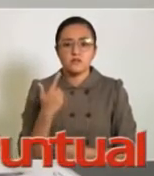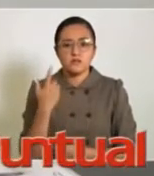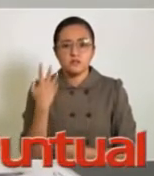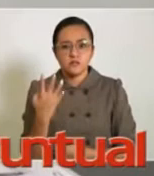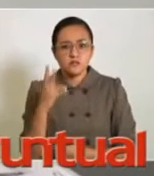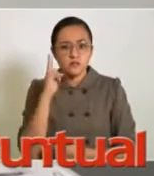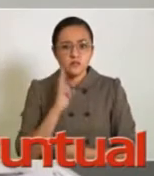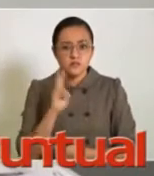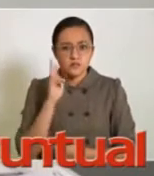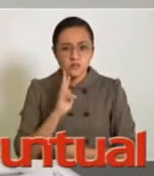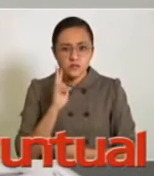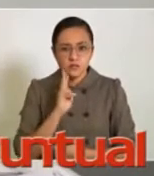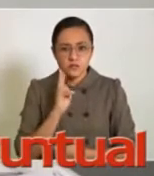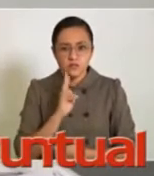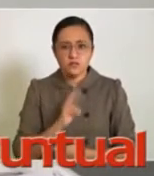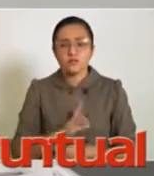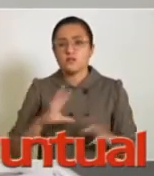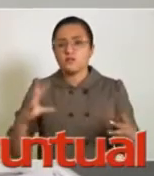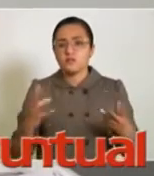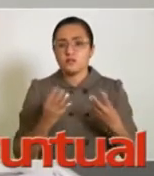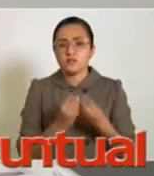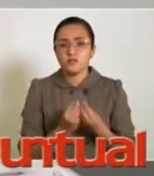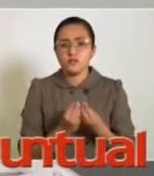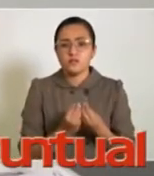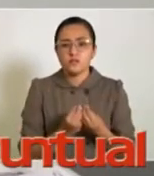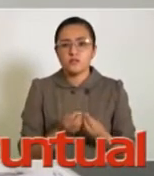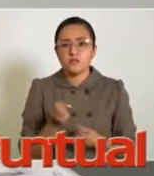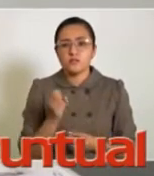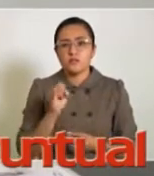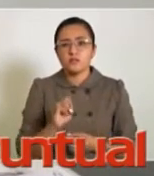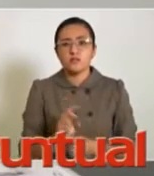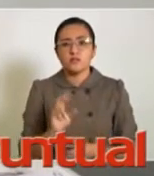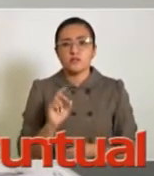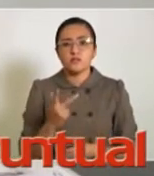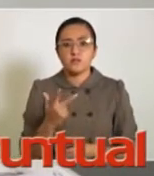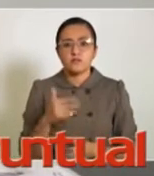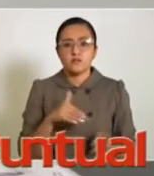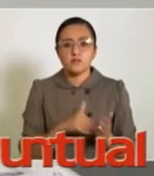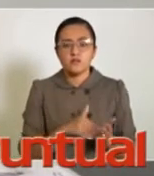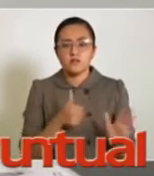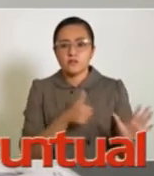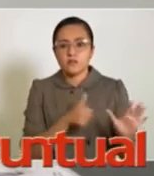66.474 muestras procesadas, con un acumulado de casos positivos de